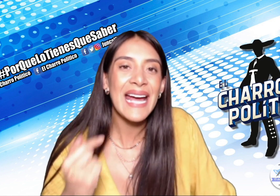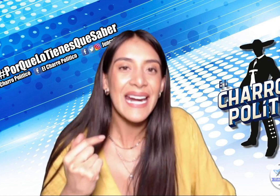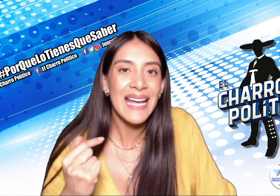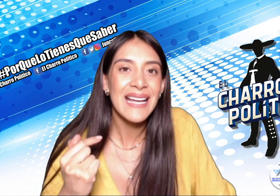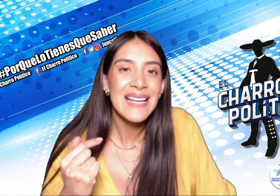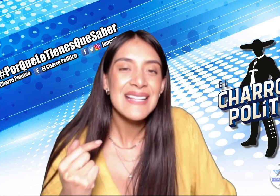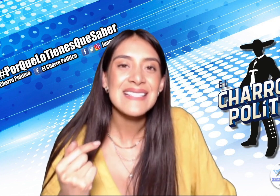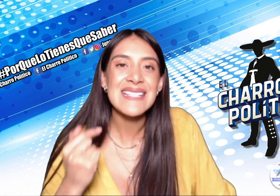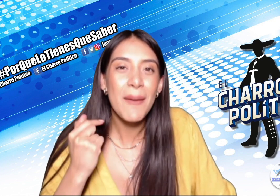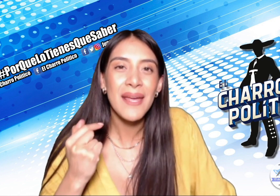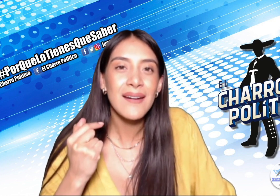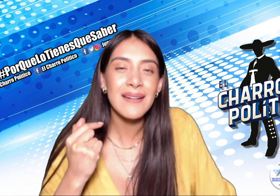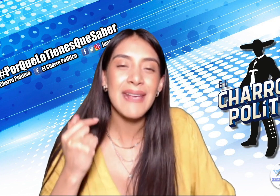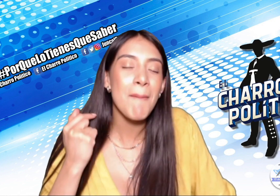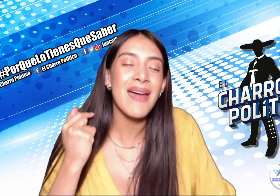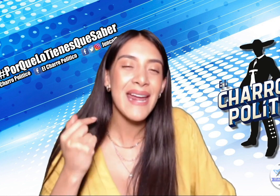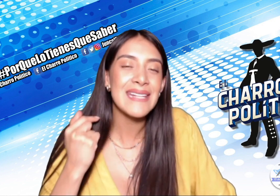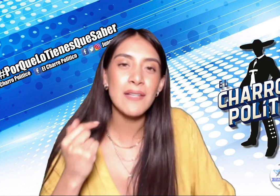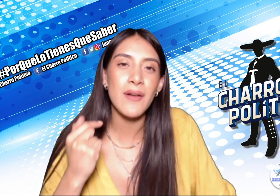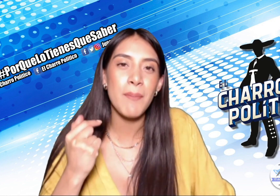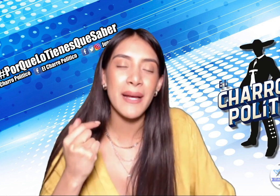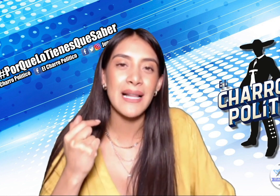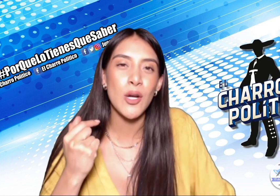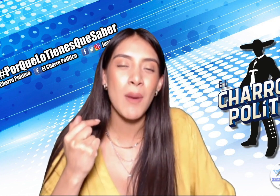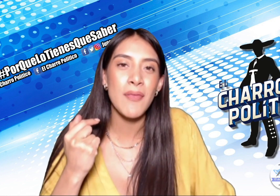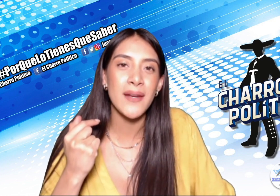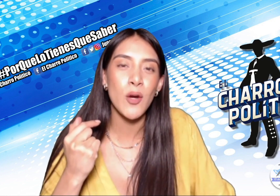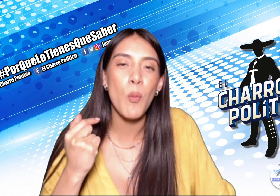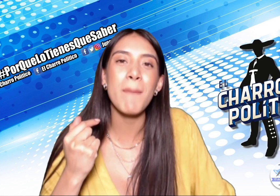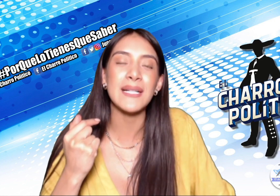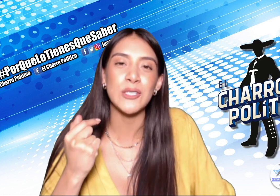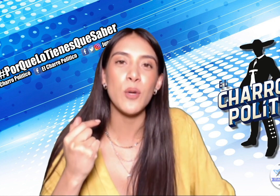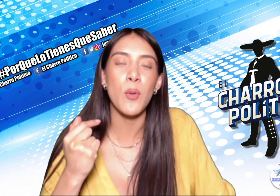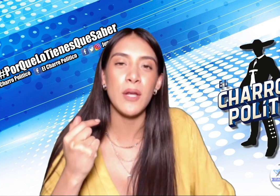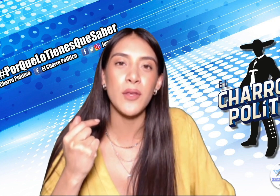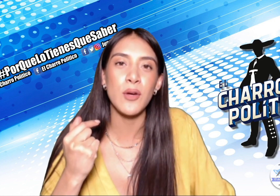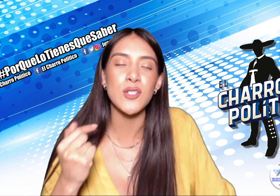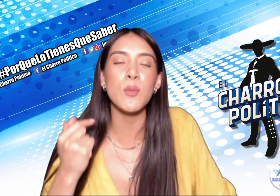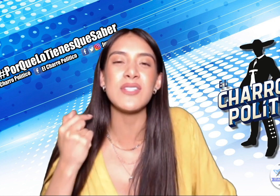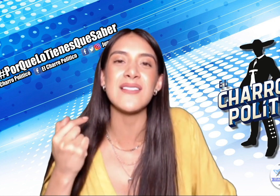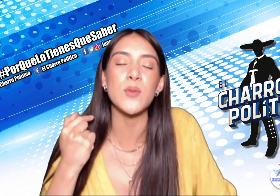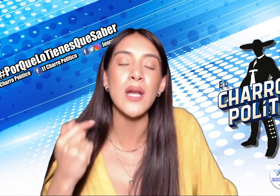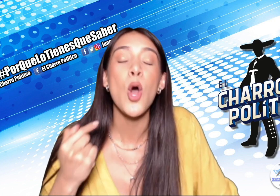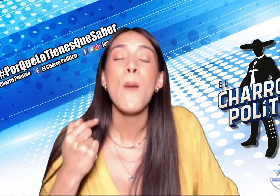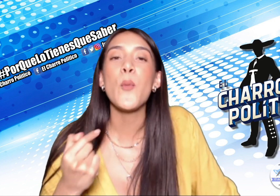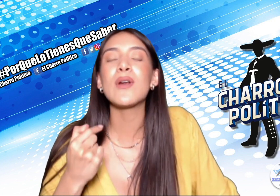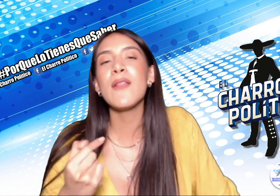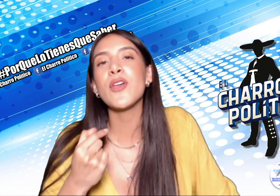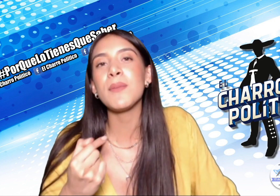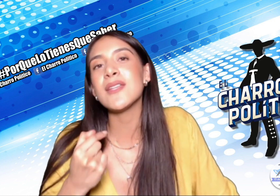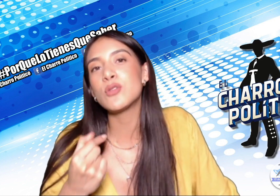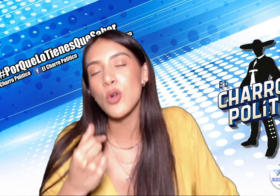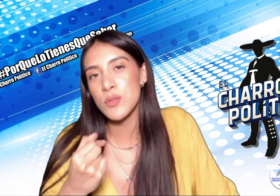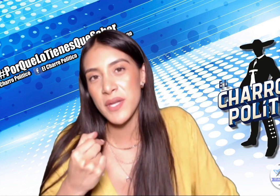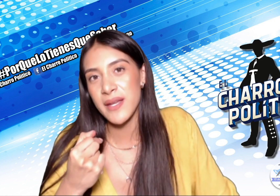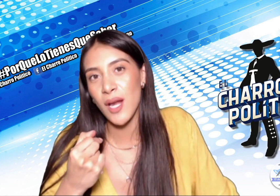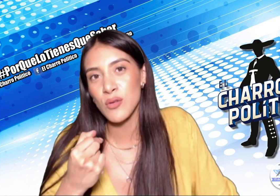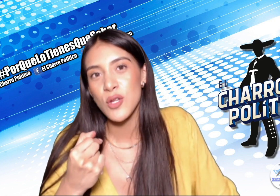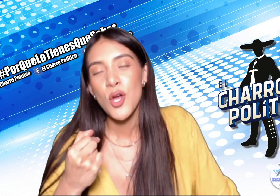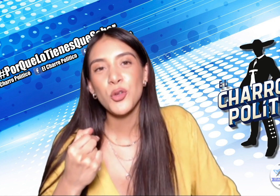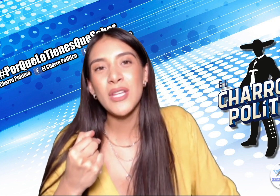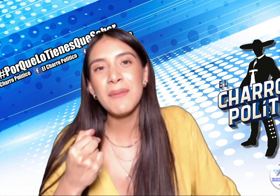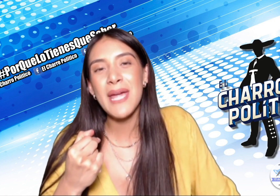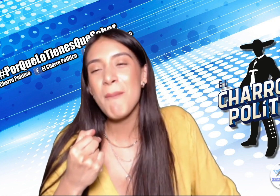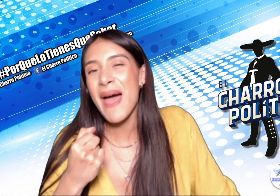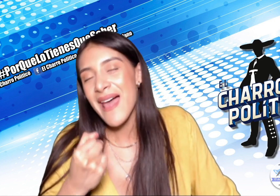en la cara saber que Margarita y Felipe Calderón van a tener un partido político. Es como si se estuvieran burlando de mí, de todos los